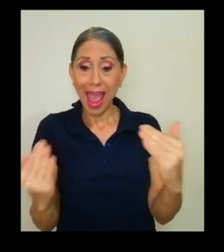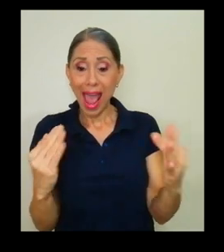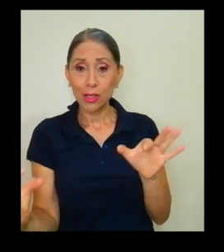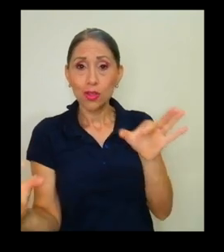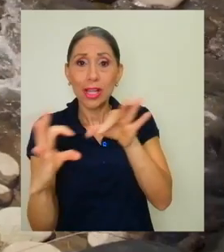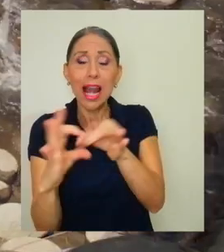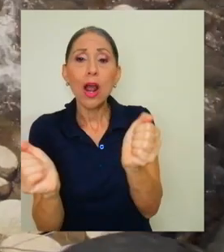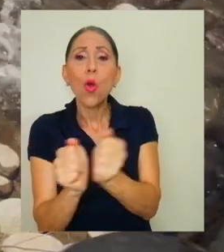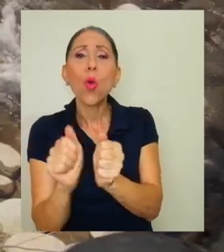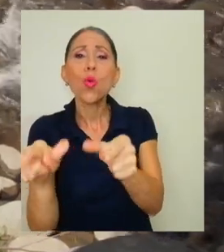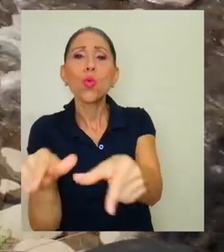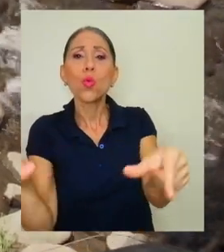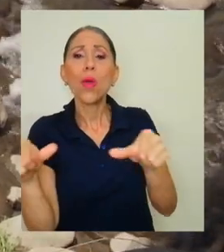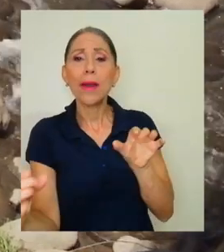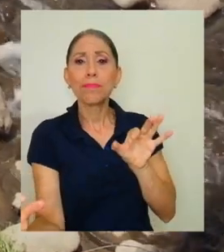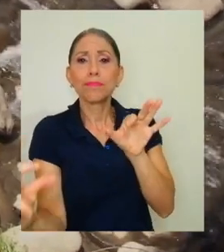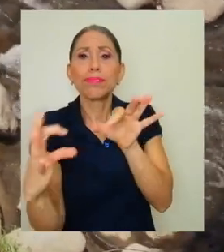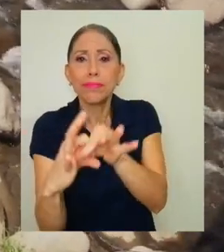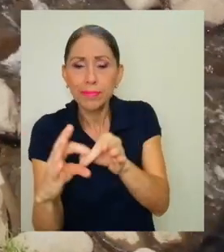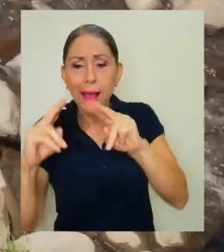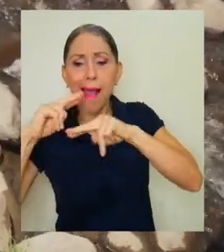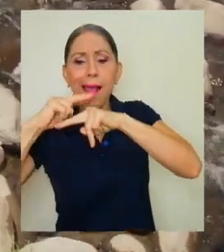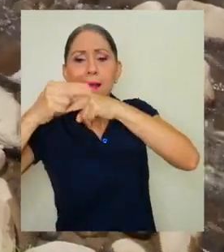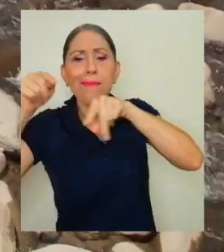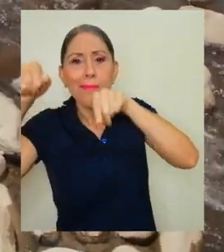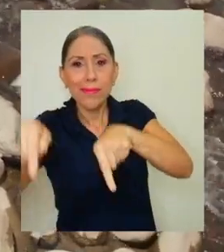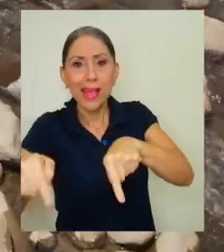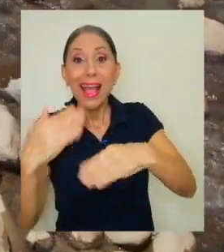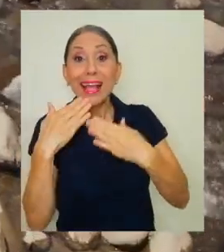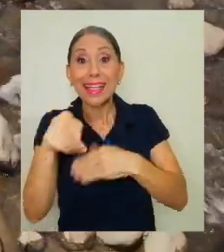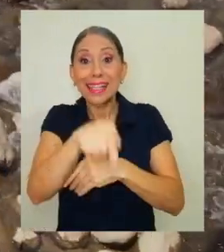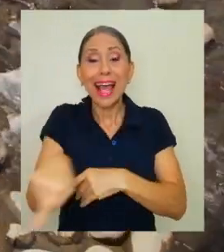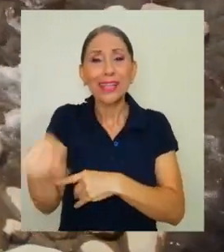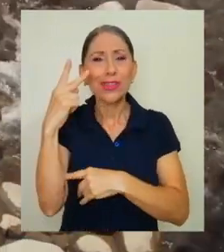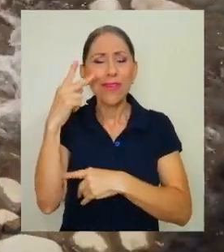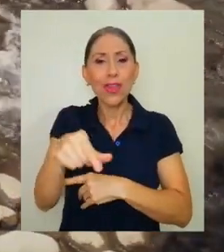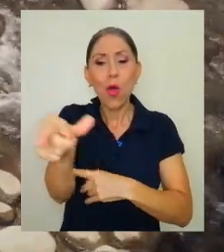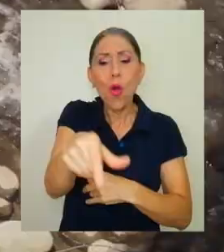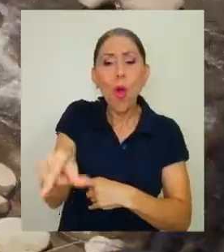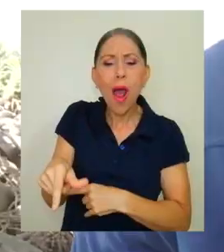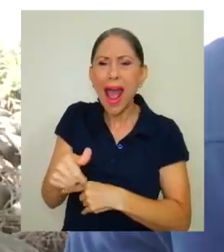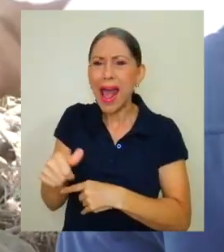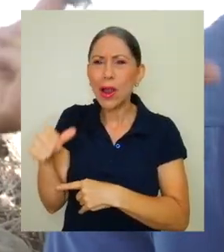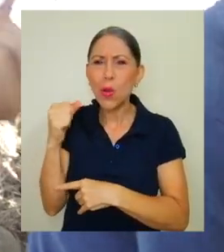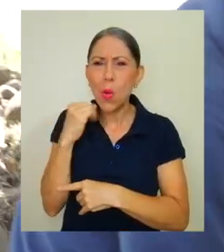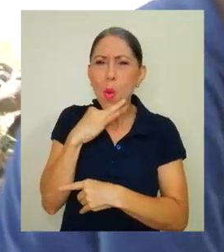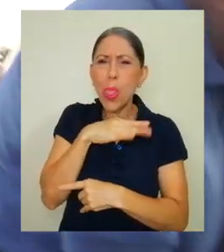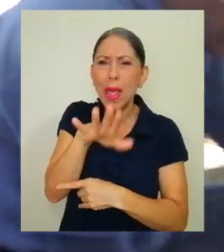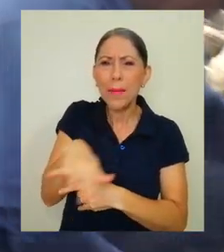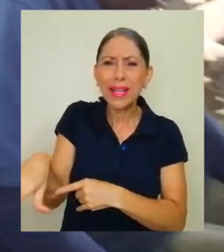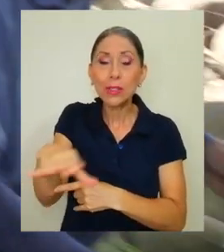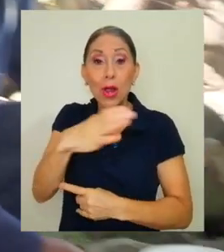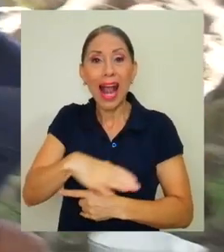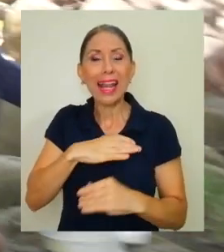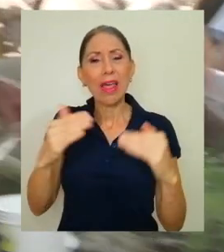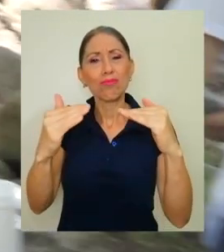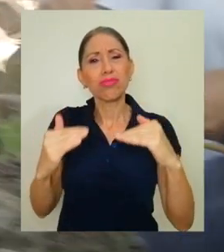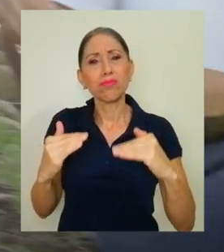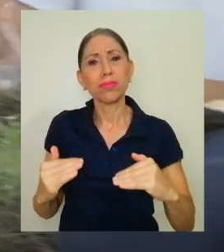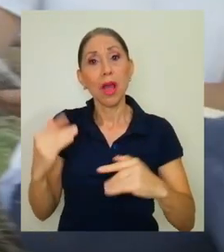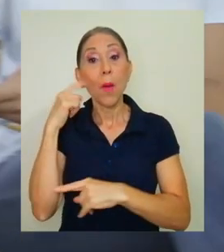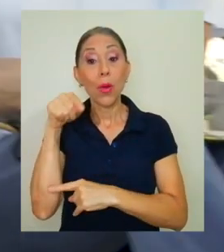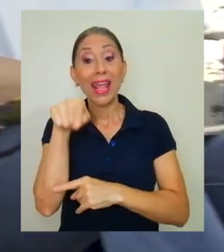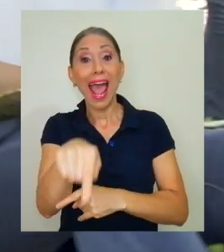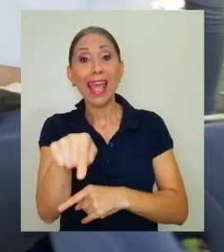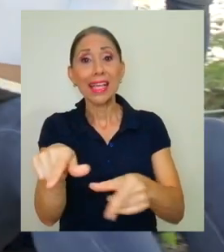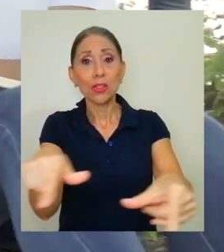geolocalización. Gracias a este estudio, se observó contaminación y una baja en la calidad del agua en algunos puntos, debido al uso que se le da a la tierra en